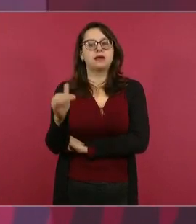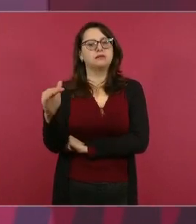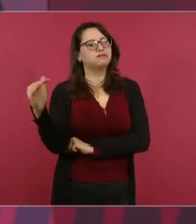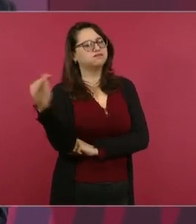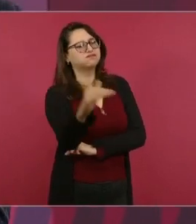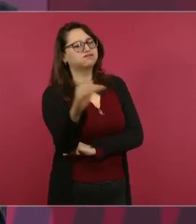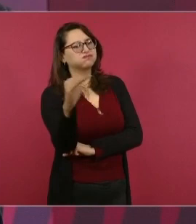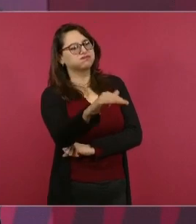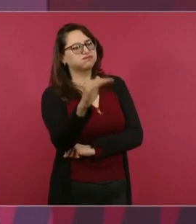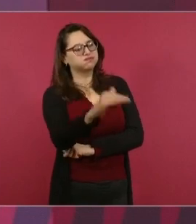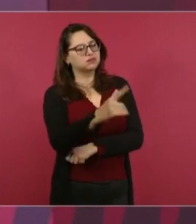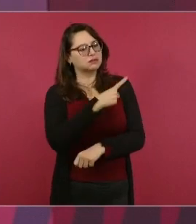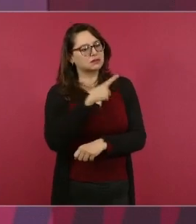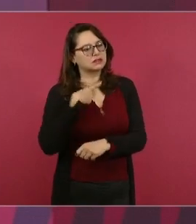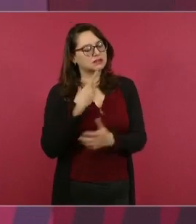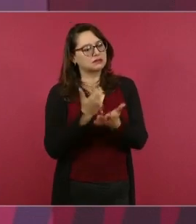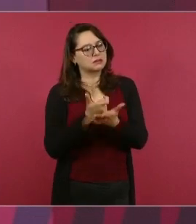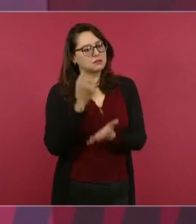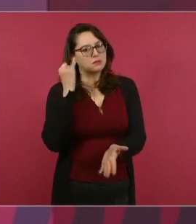él sostiene